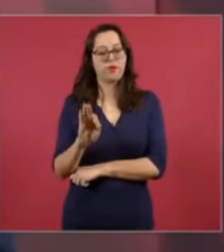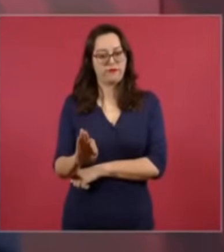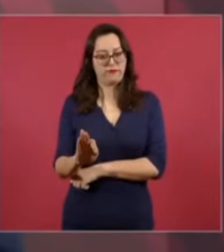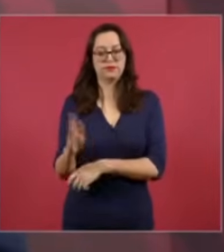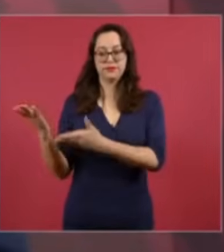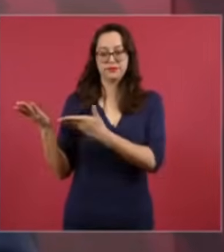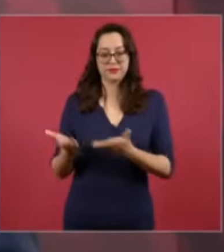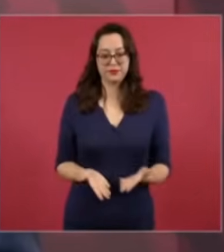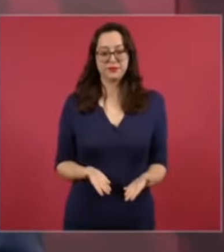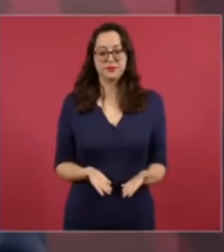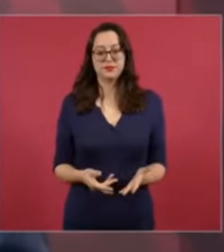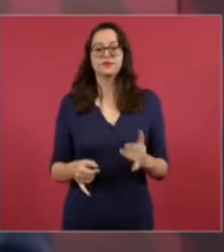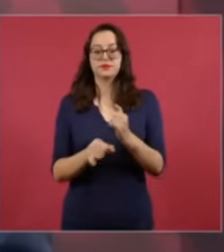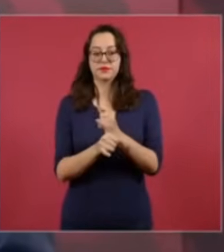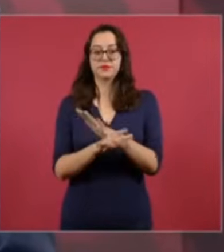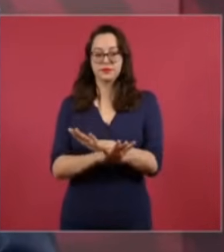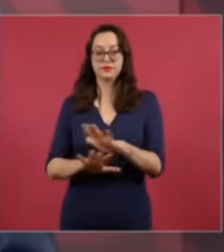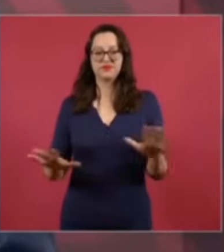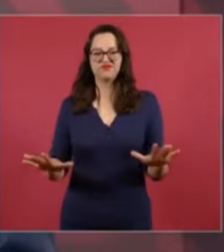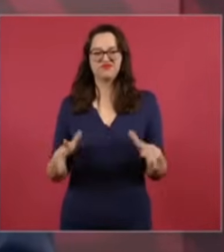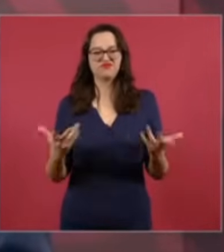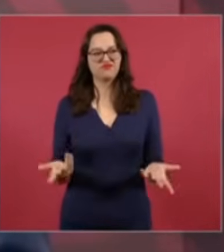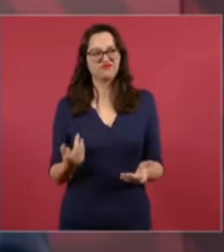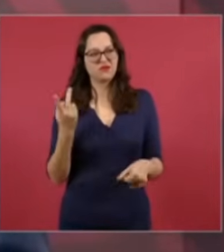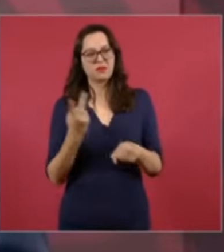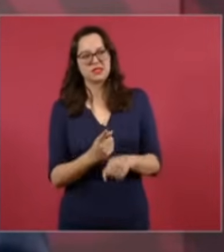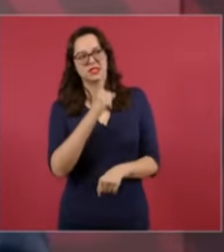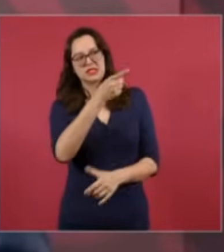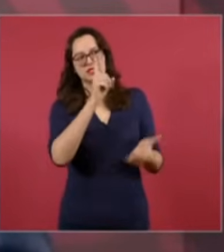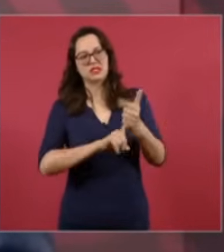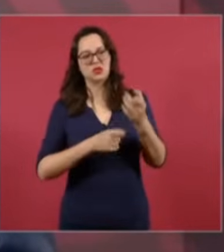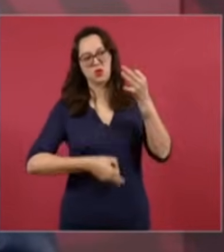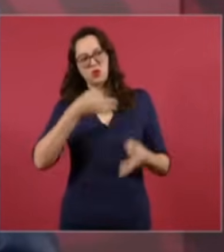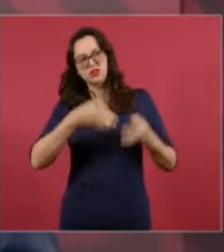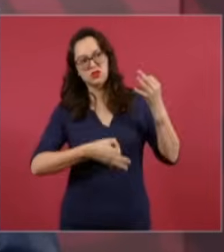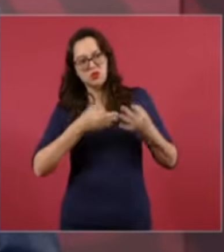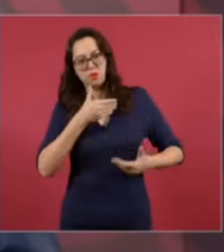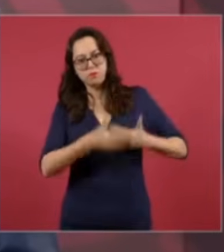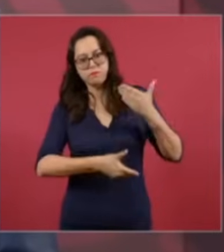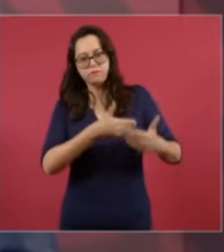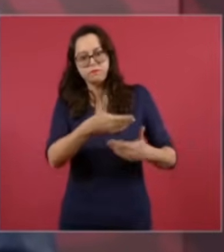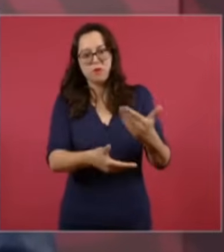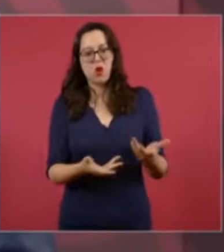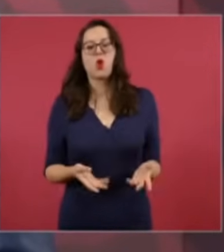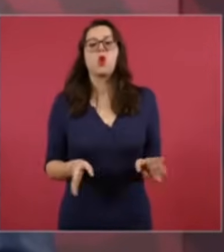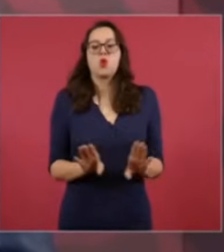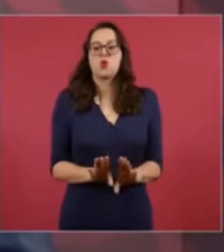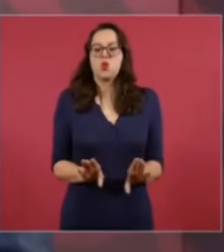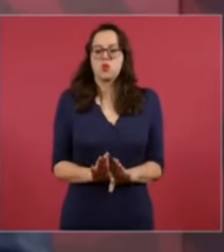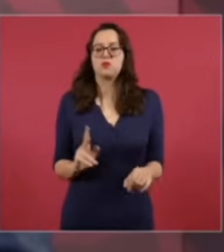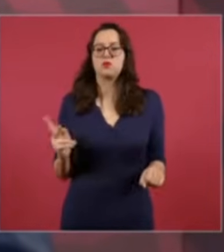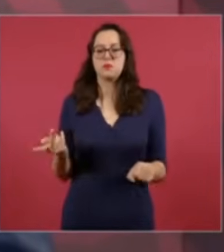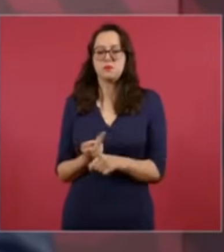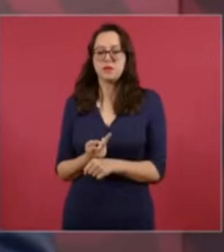va a informar sobre cómo va ese juicio, en qué estado se